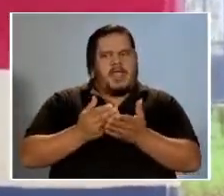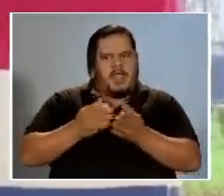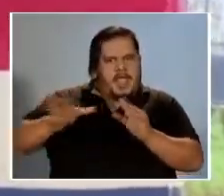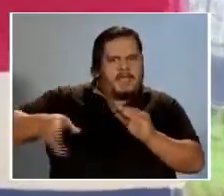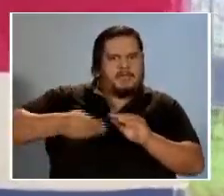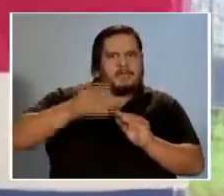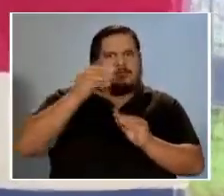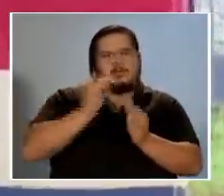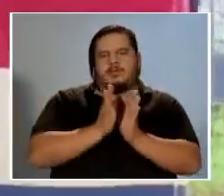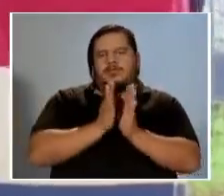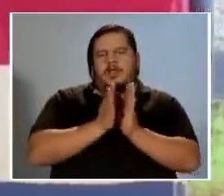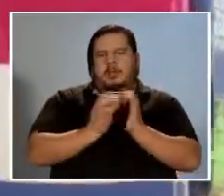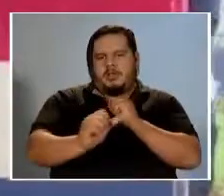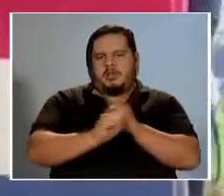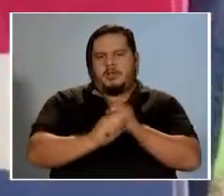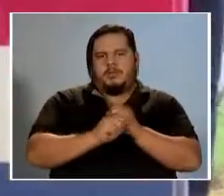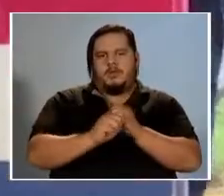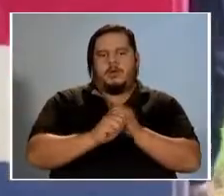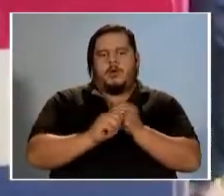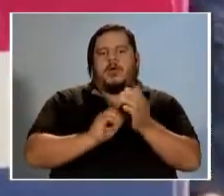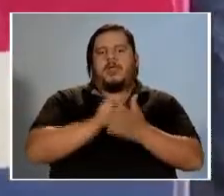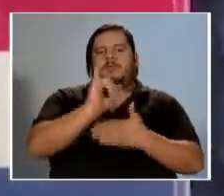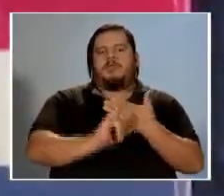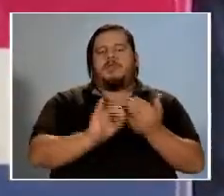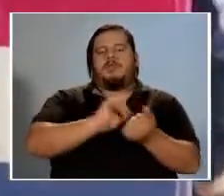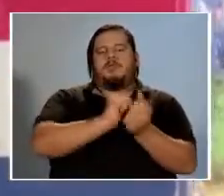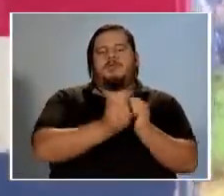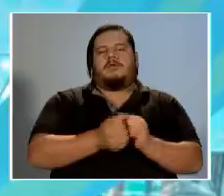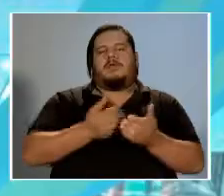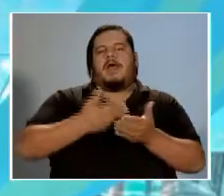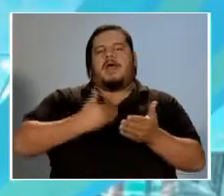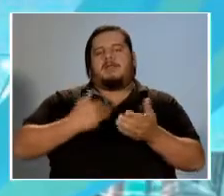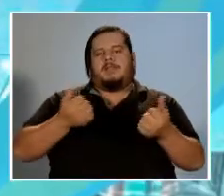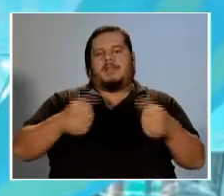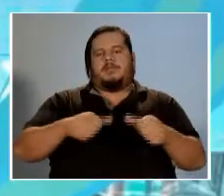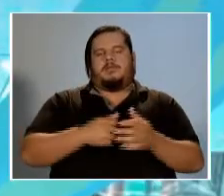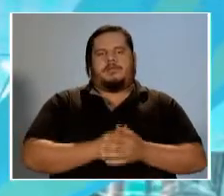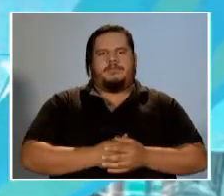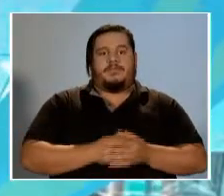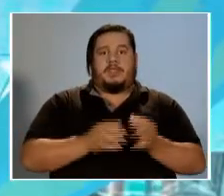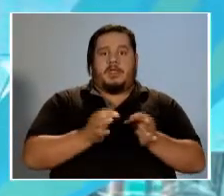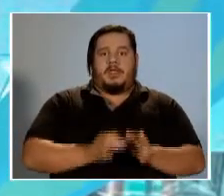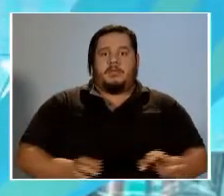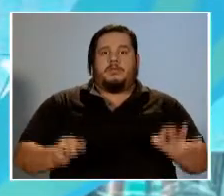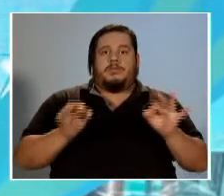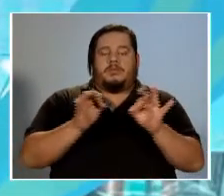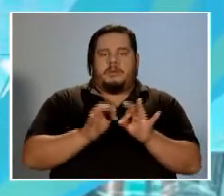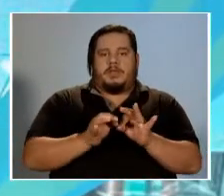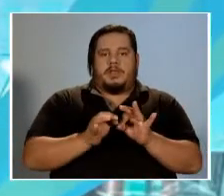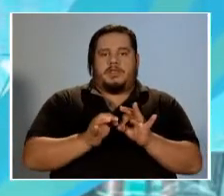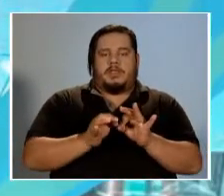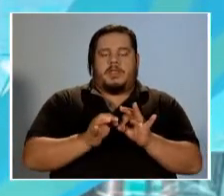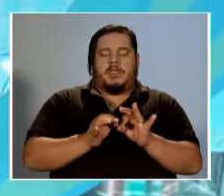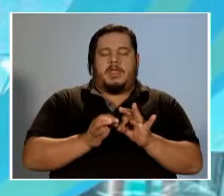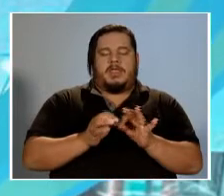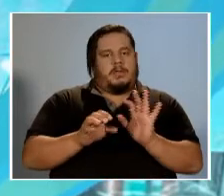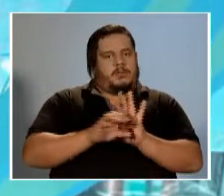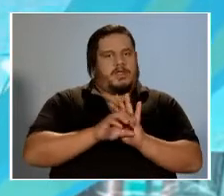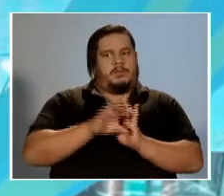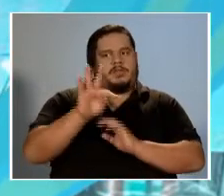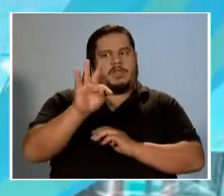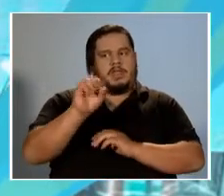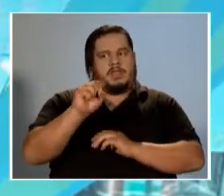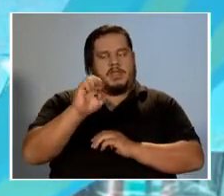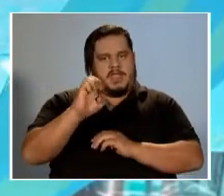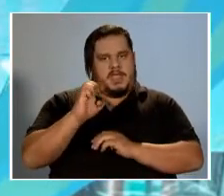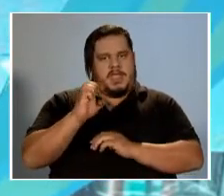el proyecto de reforma antes de la aprobación. Es muy importante que el órgano, en este caso el tribunal,